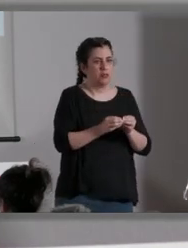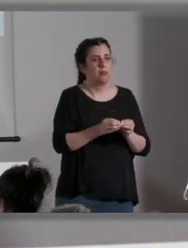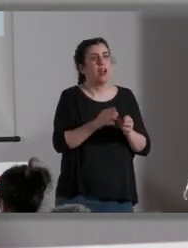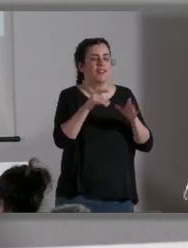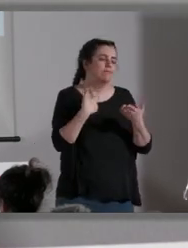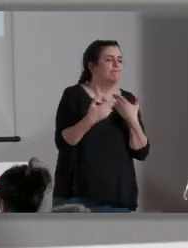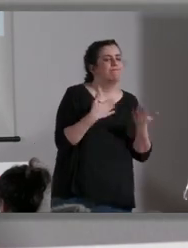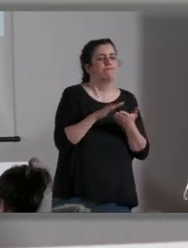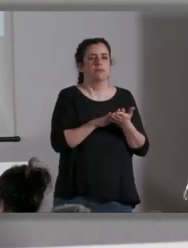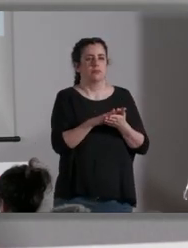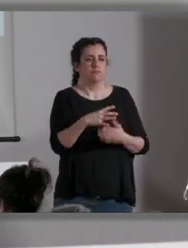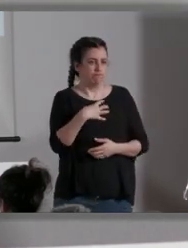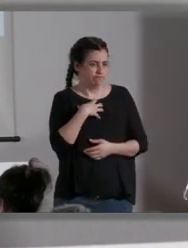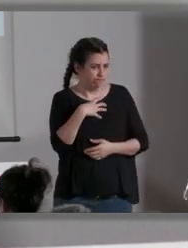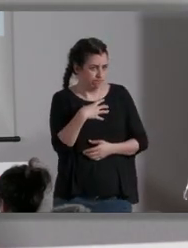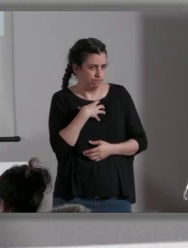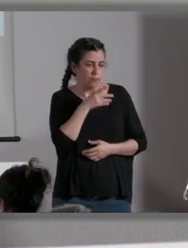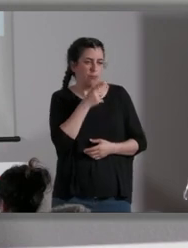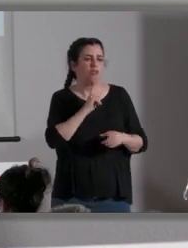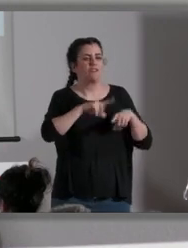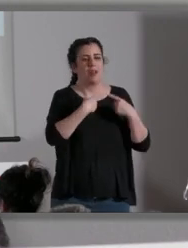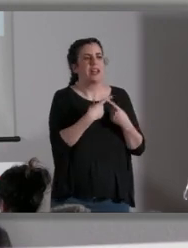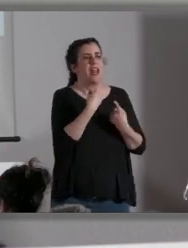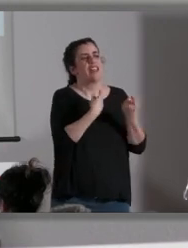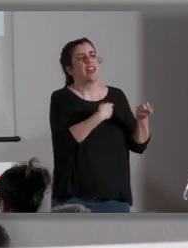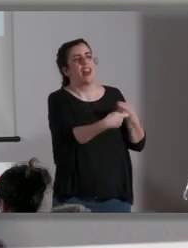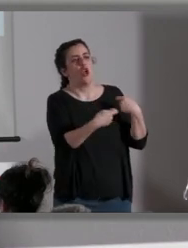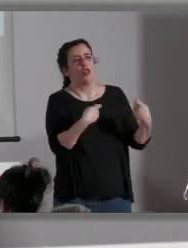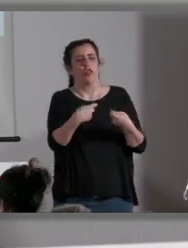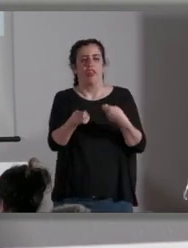intentamos negociar con algunas familias y demás, pero bueno, no es difícil.